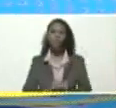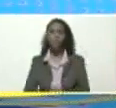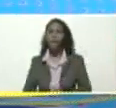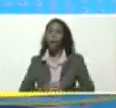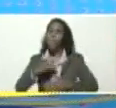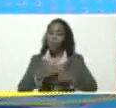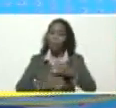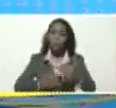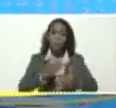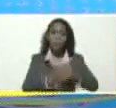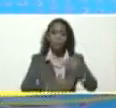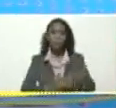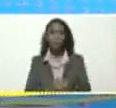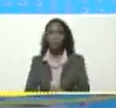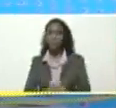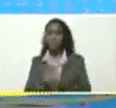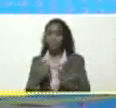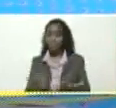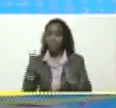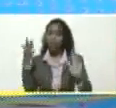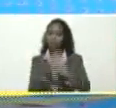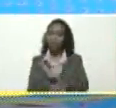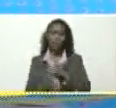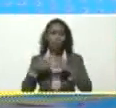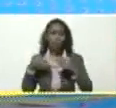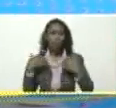paso a paso, y sobre todo